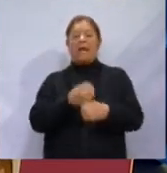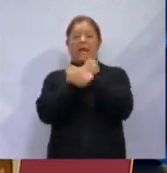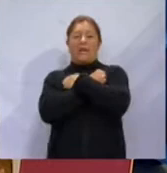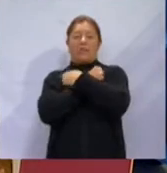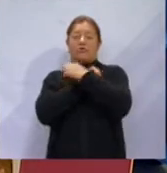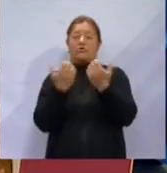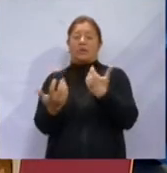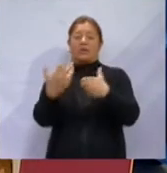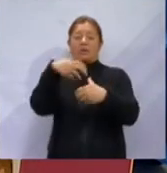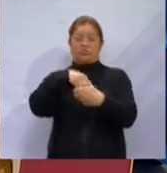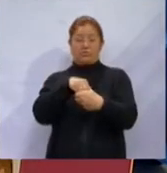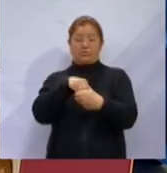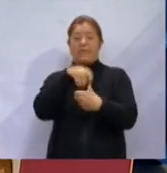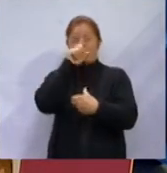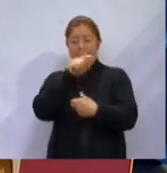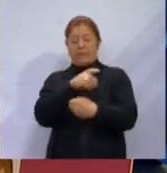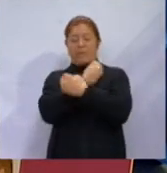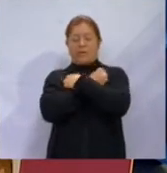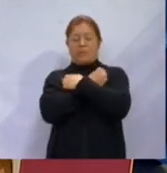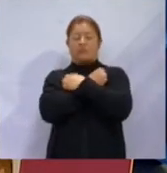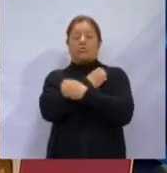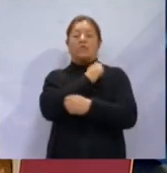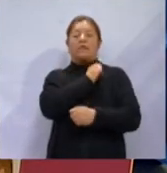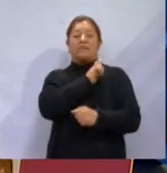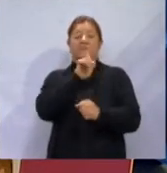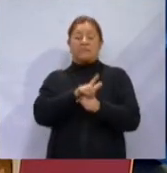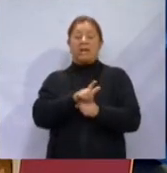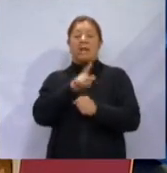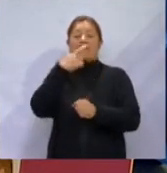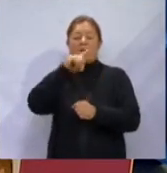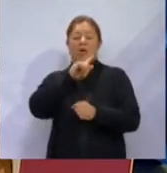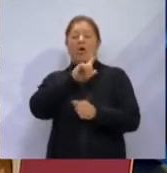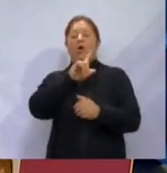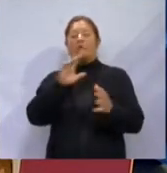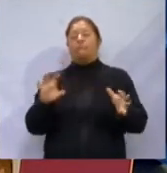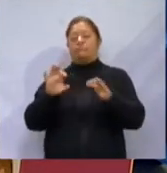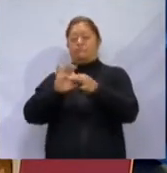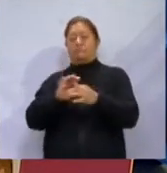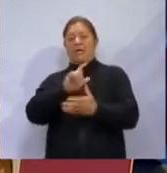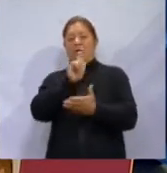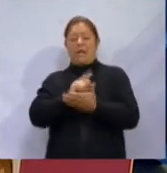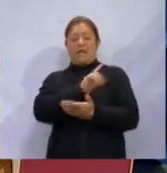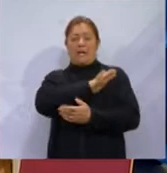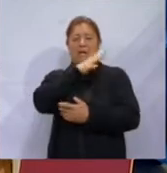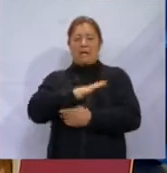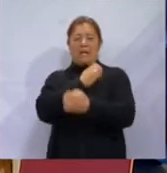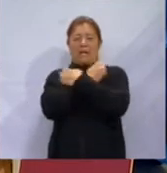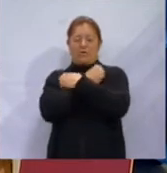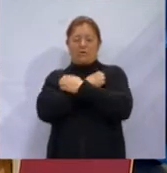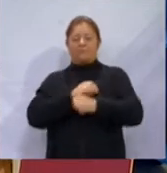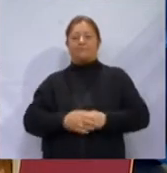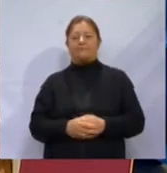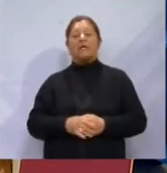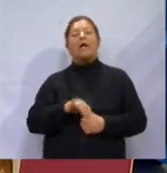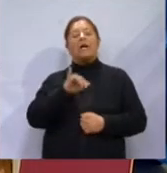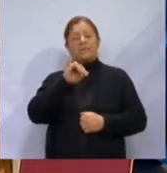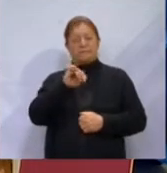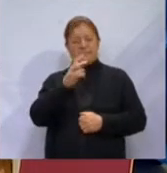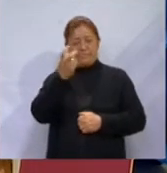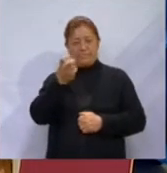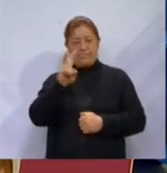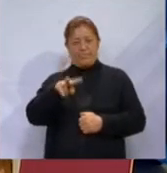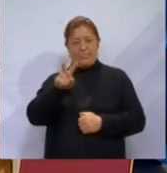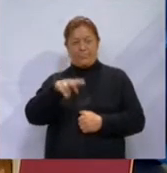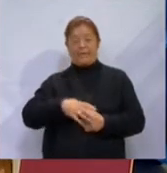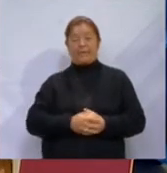inclusiva y educación especial, pero aunado a la Ley General de Educación. Así es, fíjate que te voy a contar